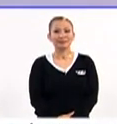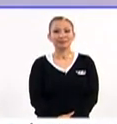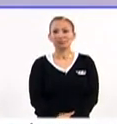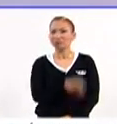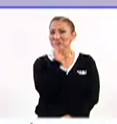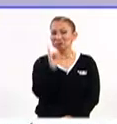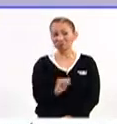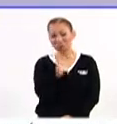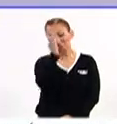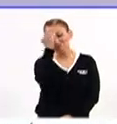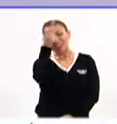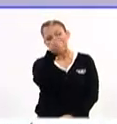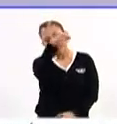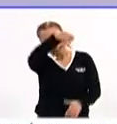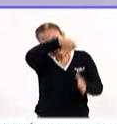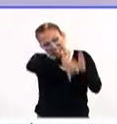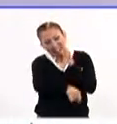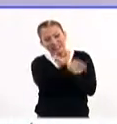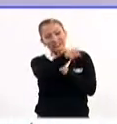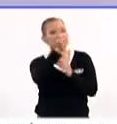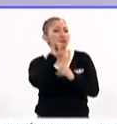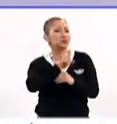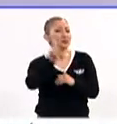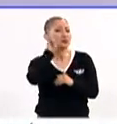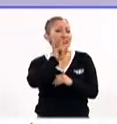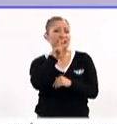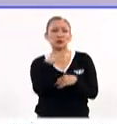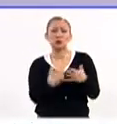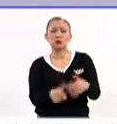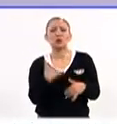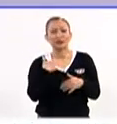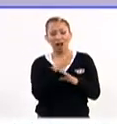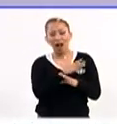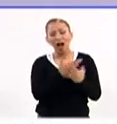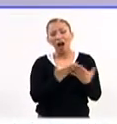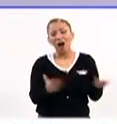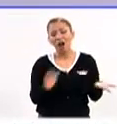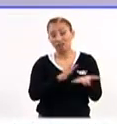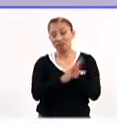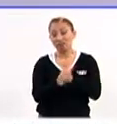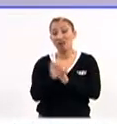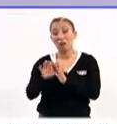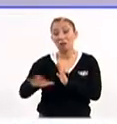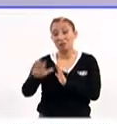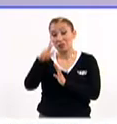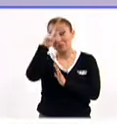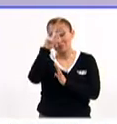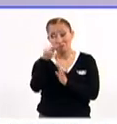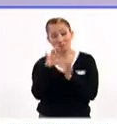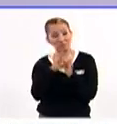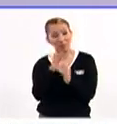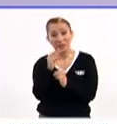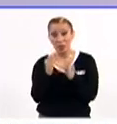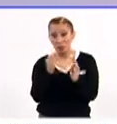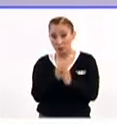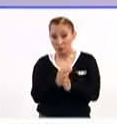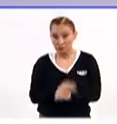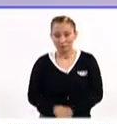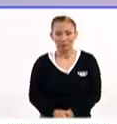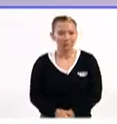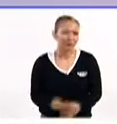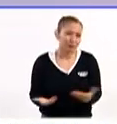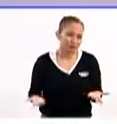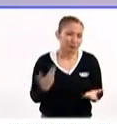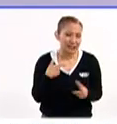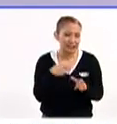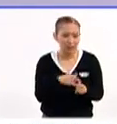Nunca acabamos de conocer a este complejo personaje que sin duda pues, se ha convertido en un ícono de la mexicanidad en todo el mundo. Así